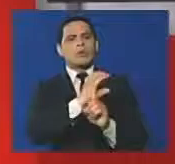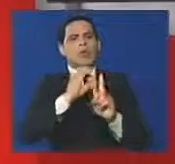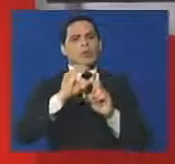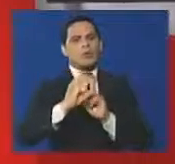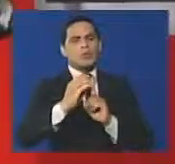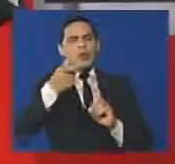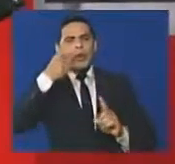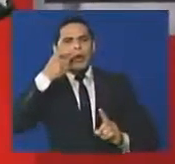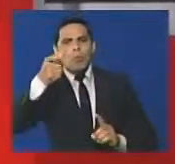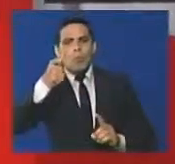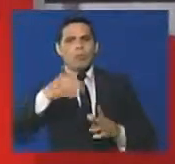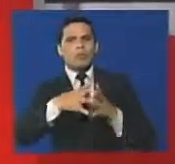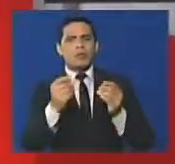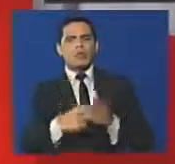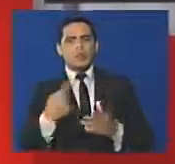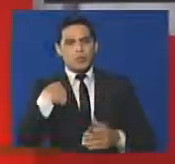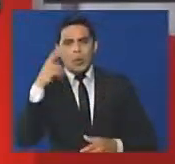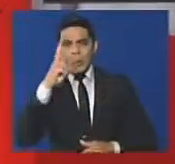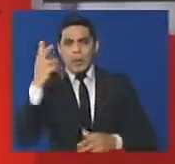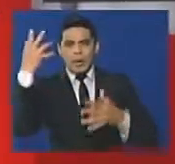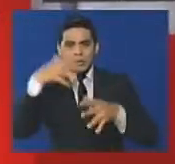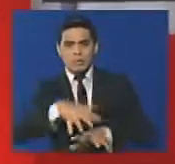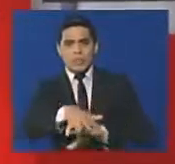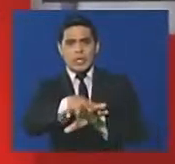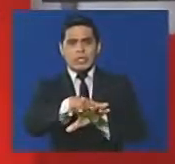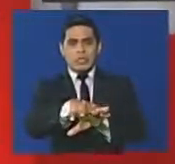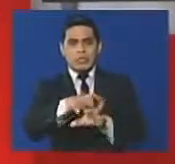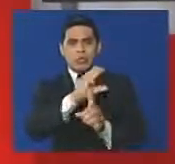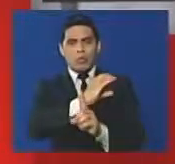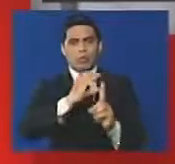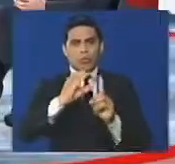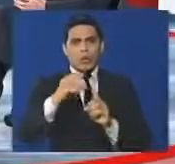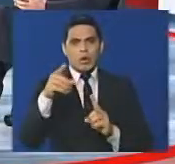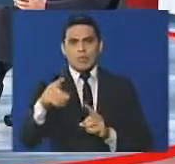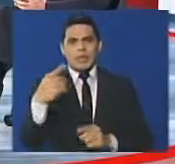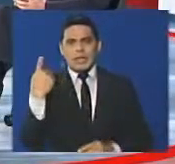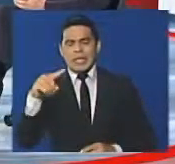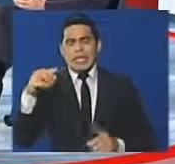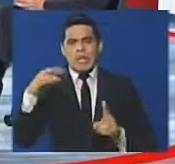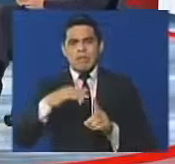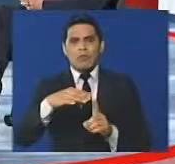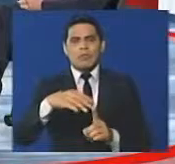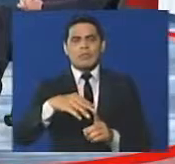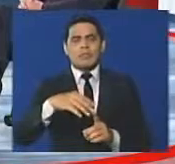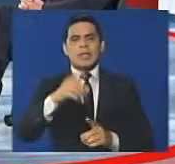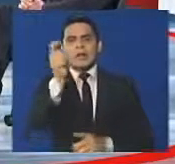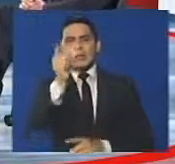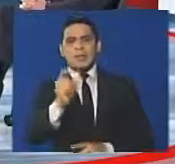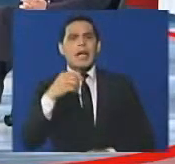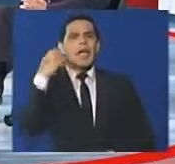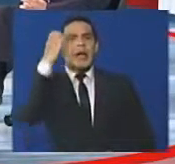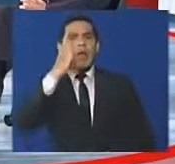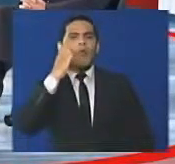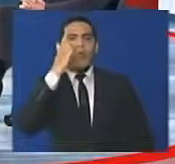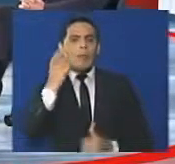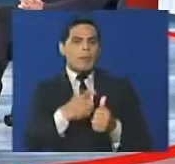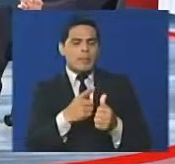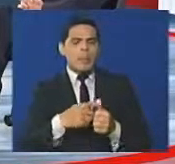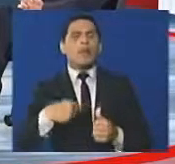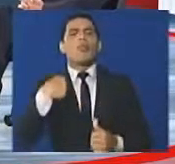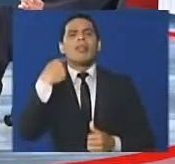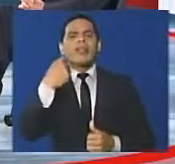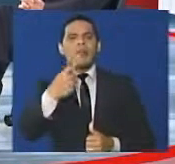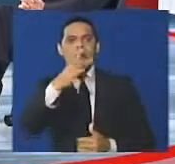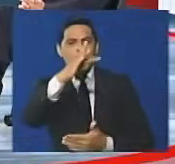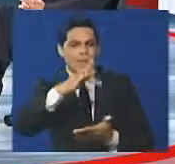los pueblos, se ve una hibridación cultural. Usted con su influencia europea, después con lo que